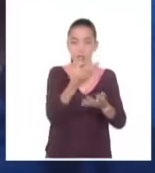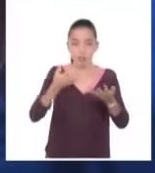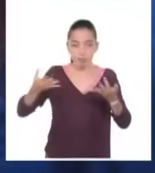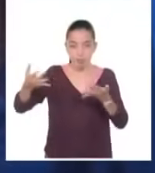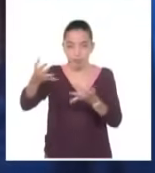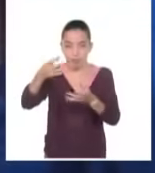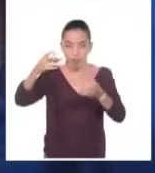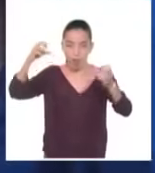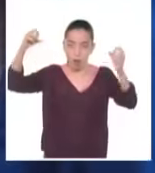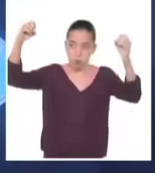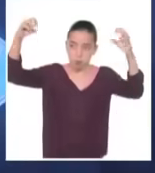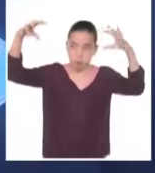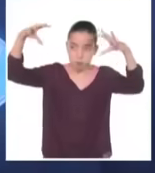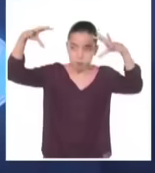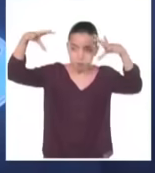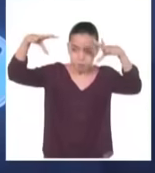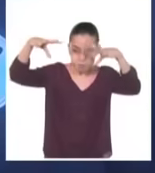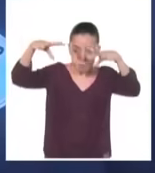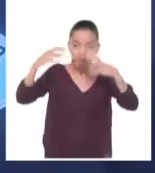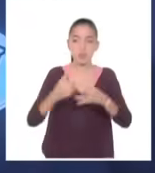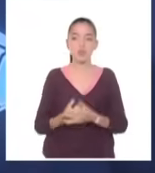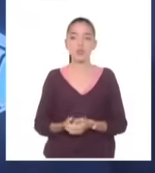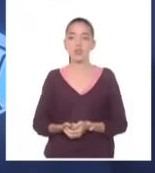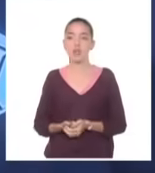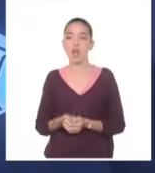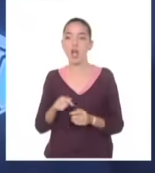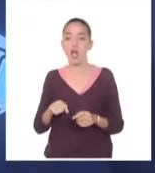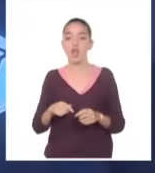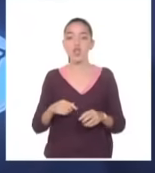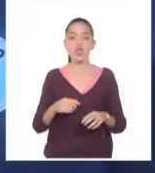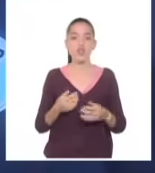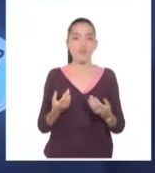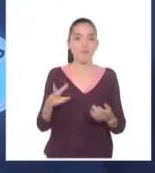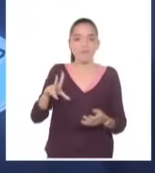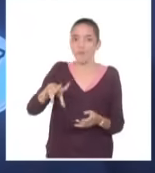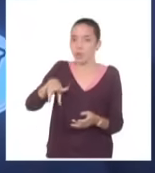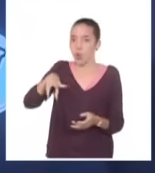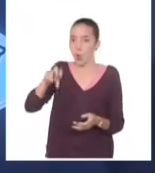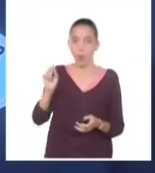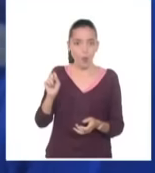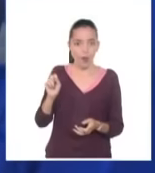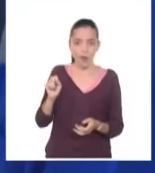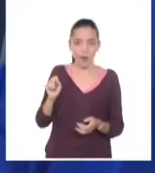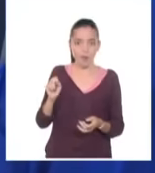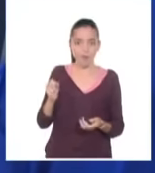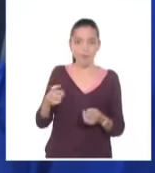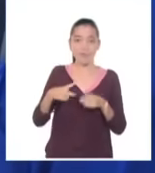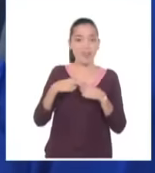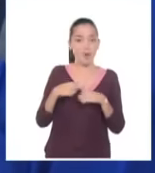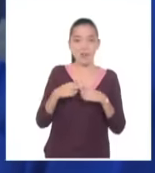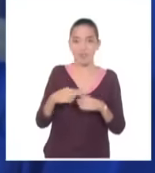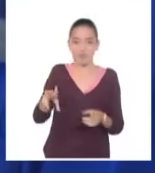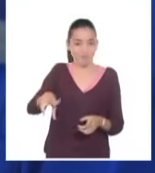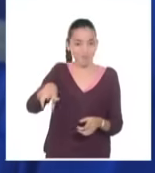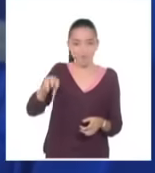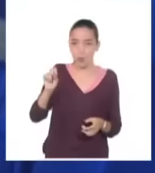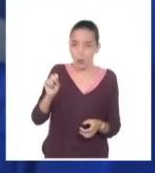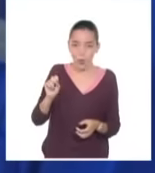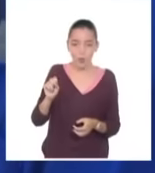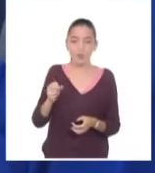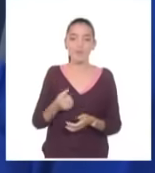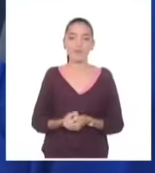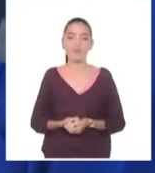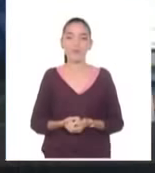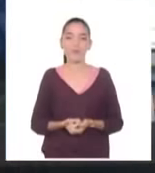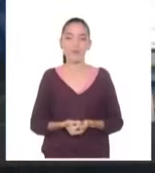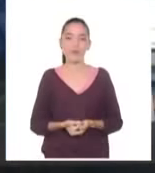Se está haciendo prácticamente nuevo, construido totalmente en Cuba, en la base de la empresa central de mantenimientos eléctricos